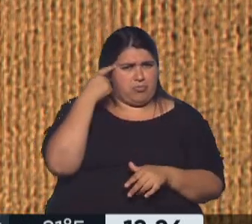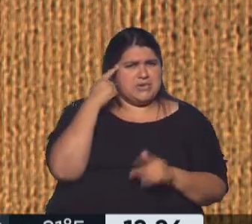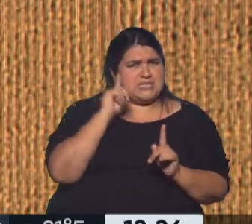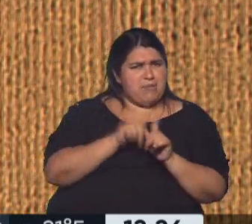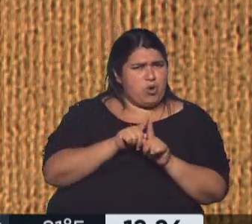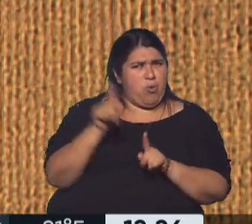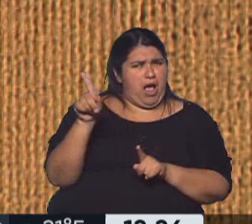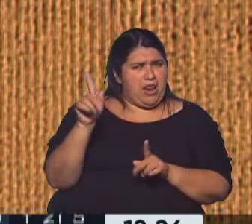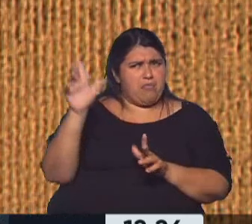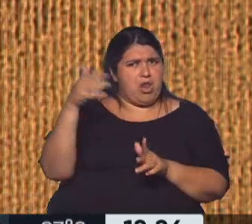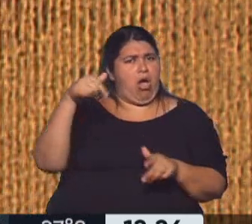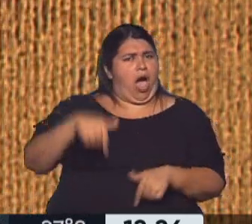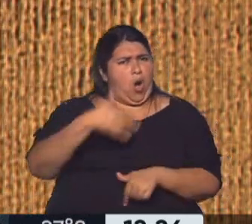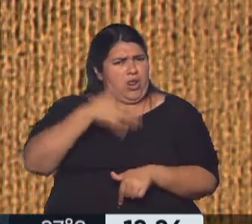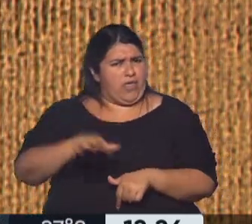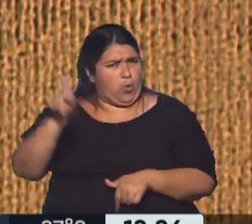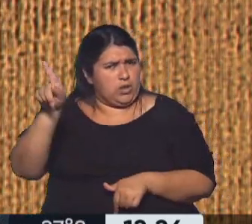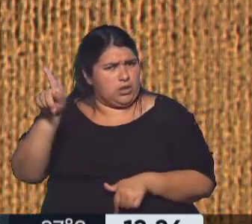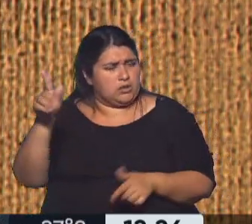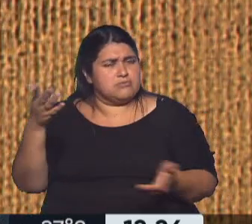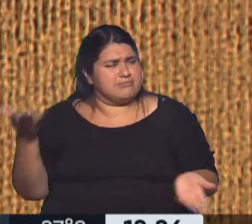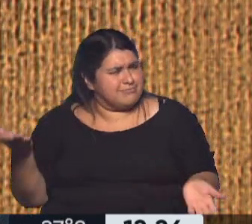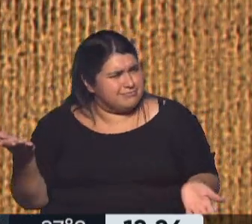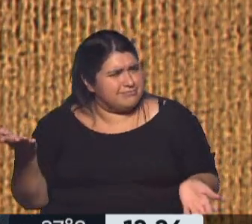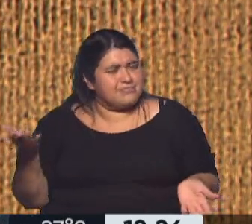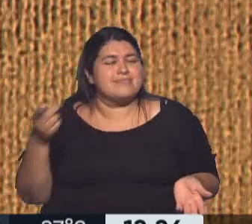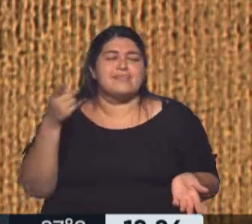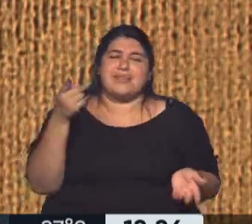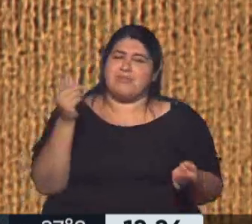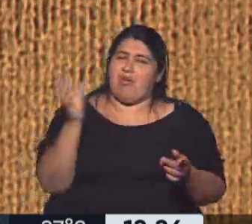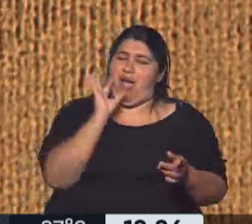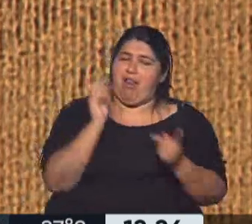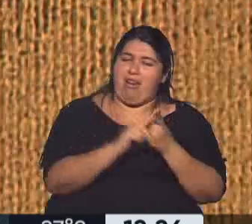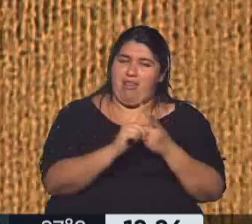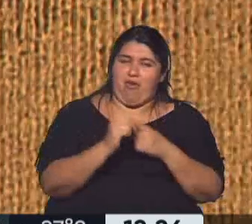pero la responsabilidad es compartida entre el fondo y el gobierno de Mauricio Macri.